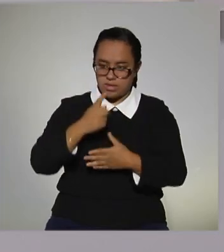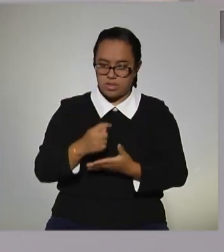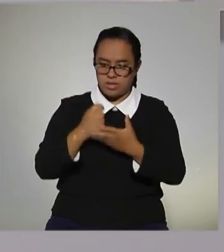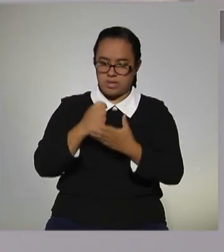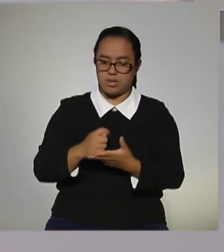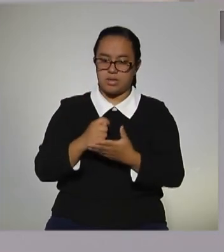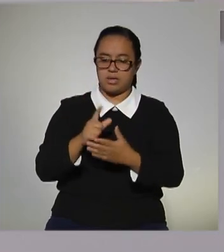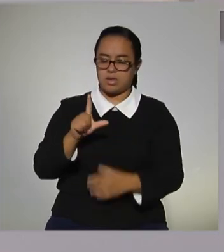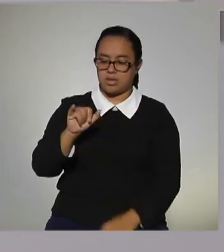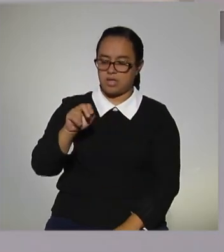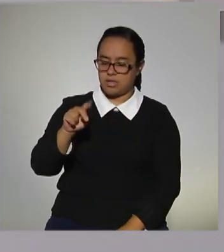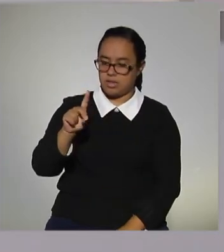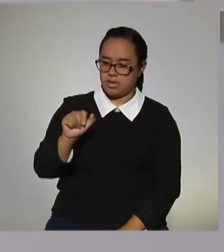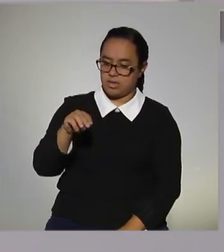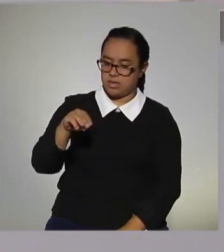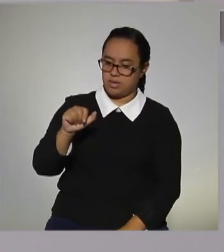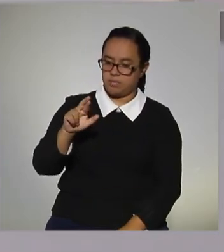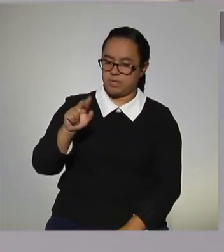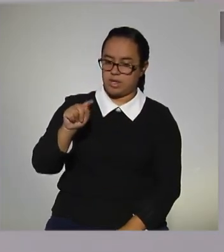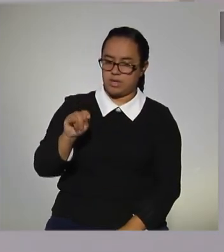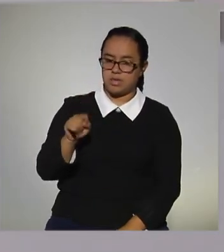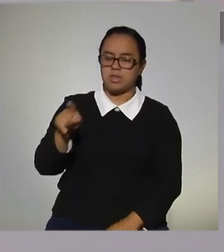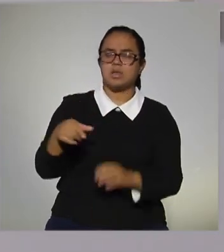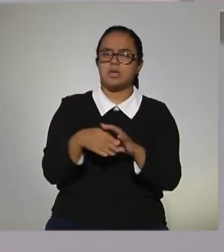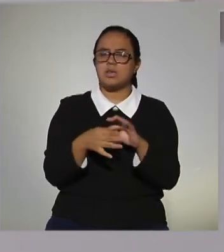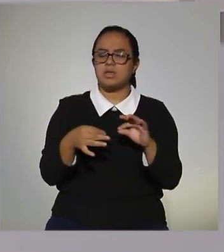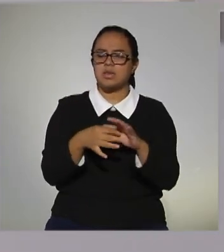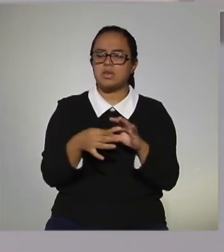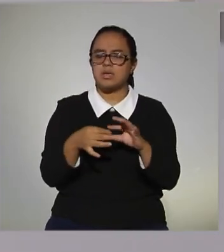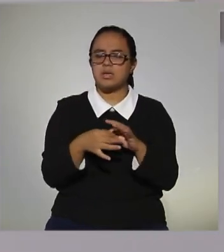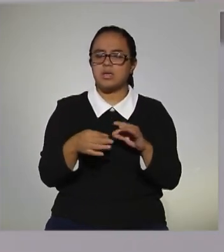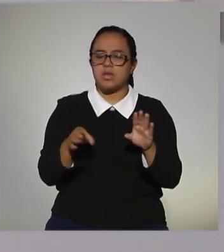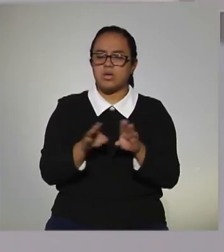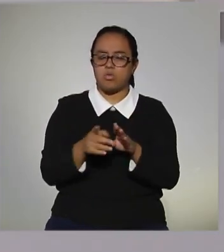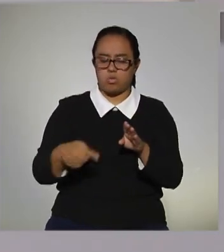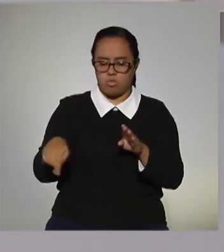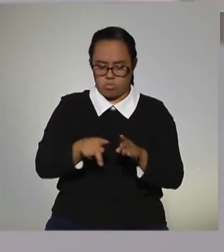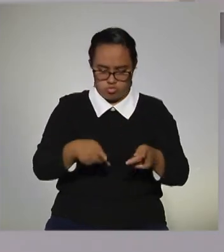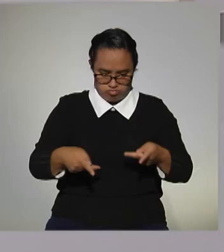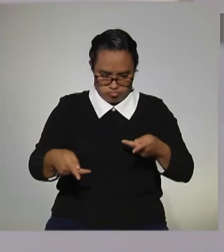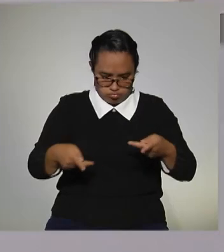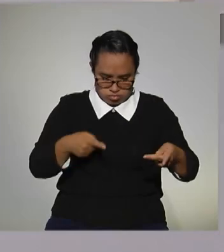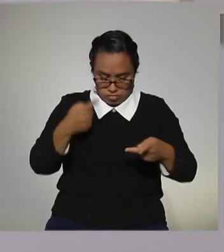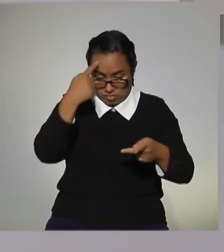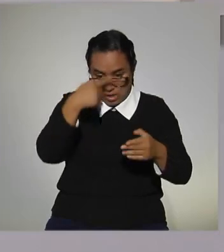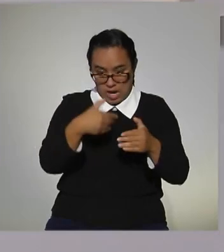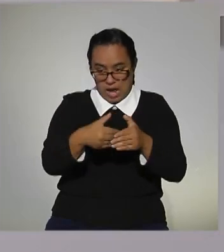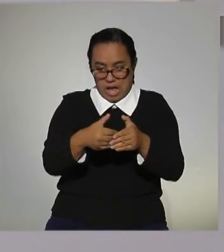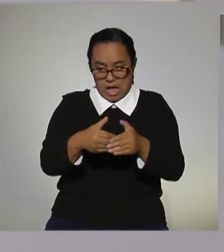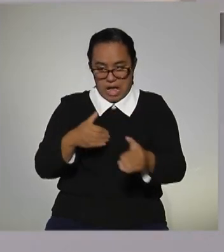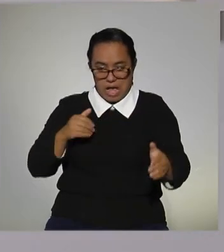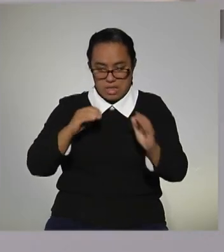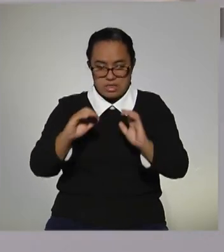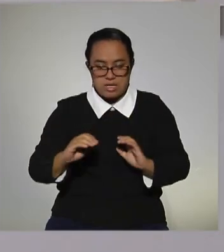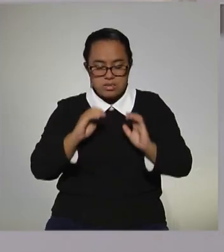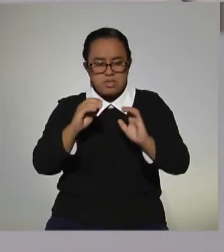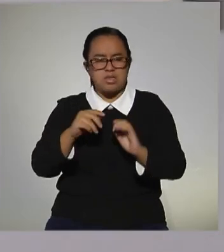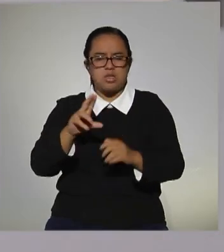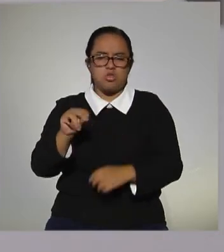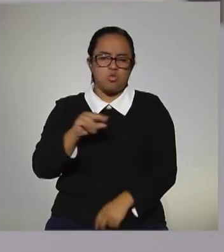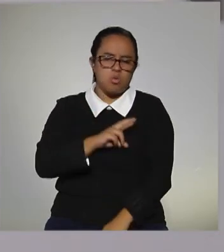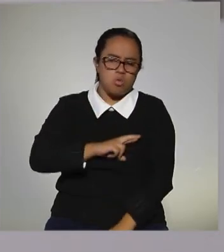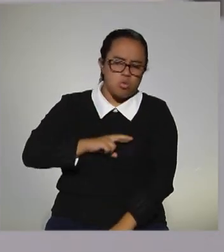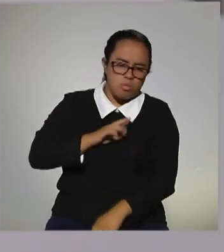psicoterapeuta familiar Linda Martín, y ella aquí nos explica un poco estas estrategias para prevenir el resentimiento en